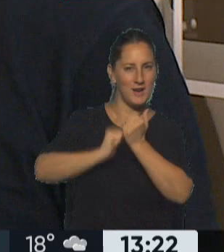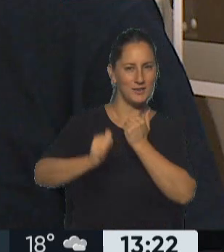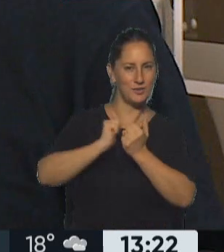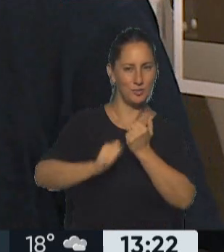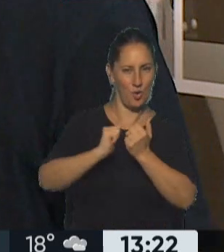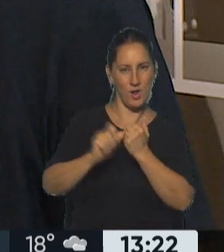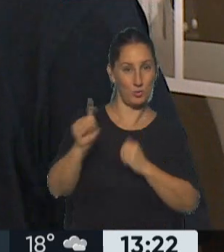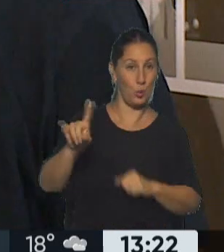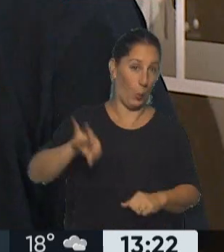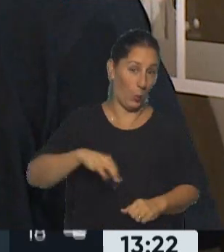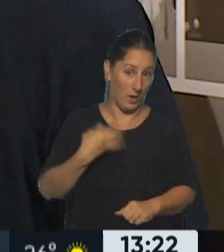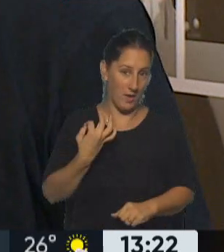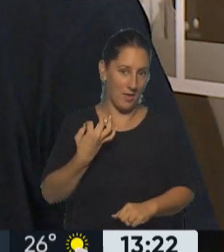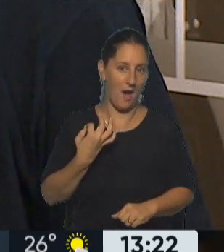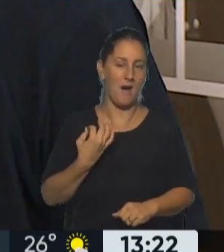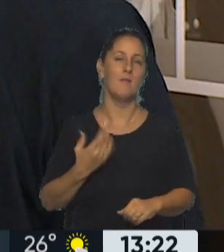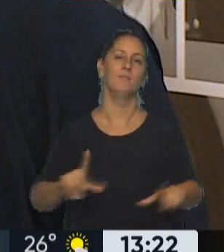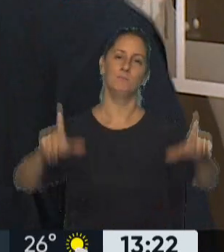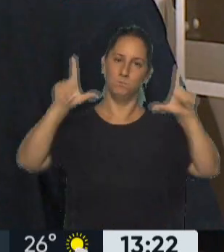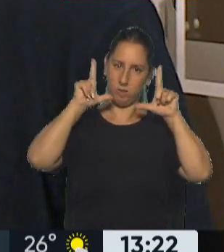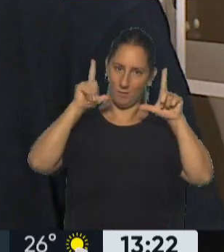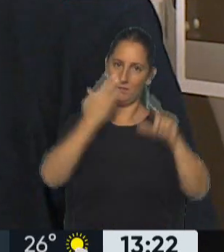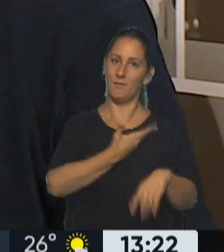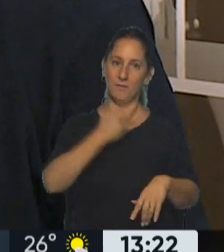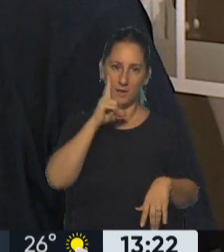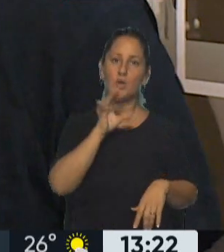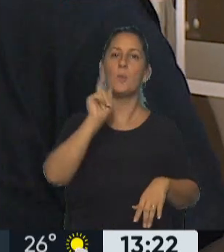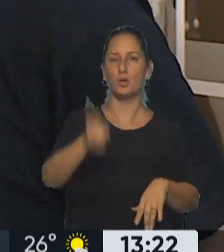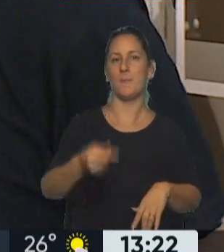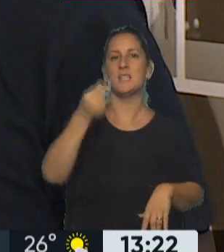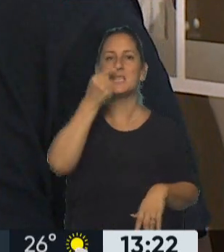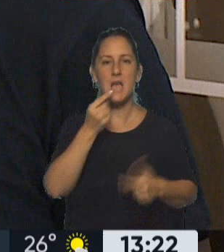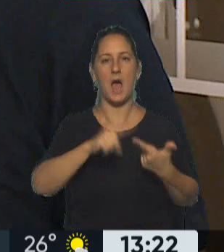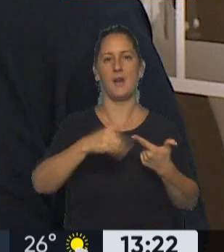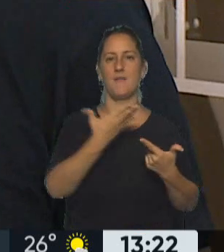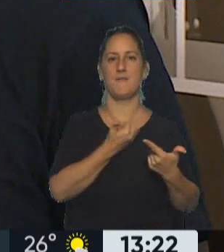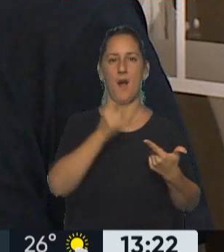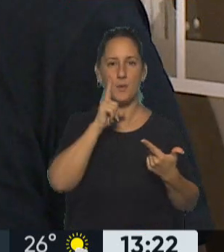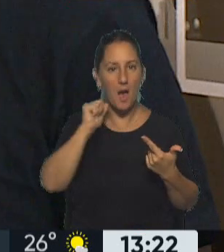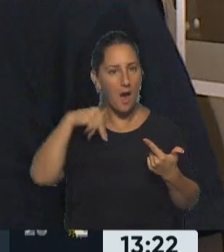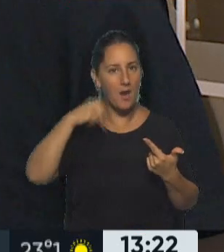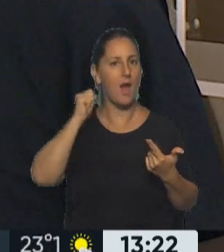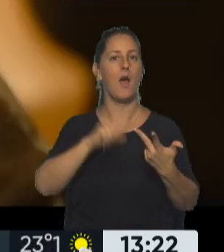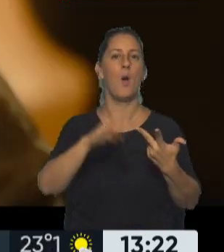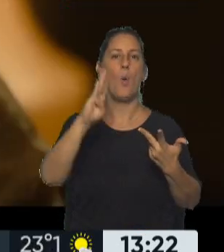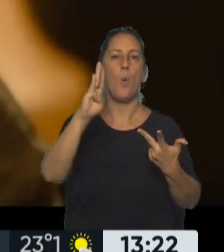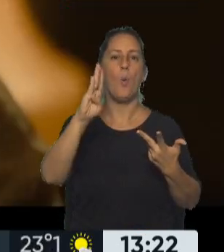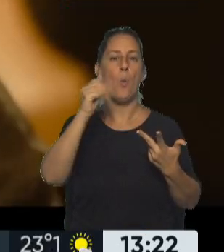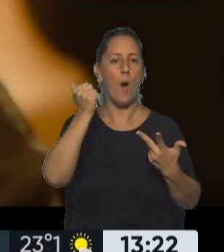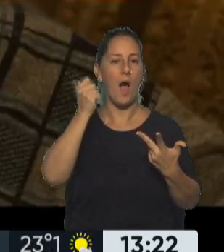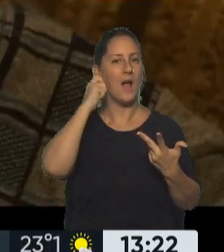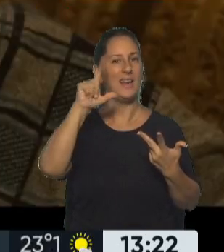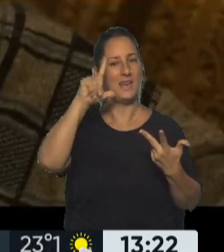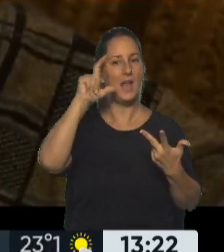esta vida, bueno, que es principalmente Fito, pero bueno, también la presencia de personajes como Charlie, Fabiana, Baglietto, etc.